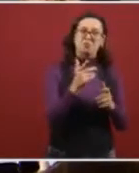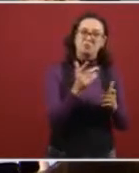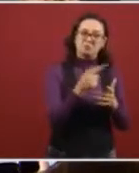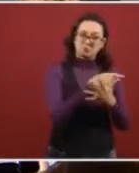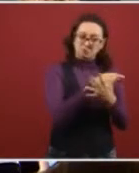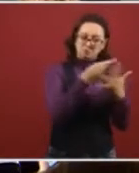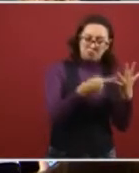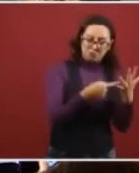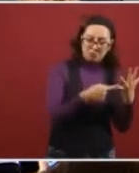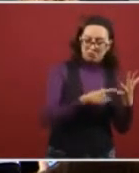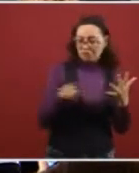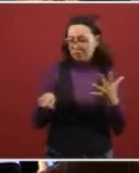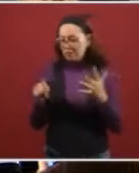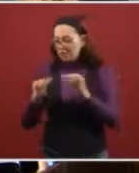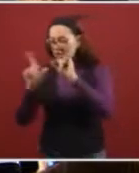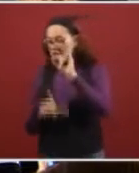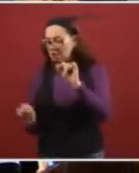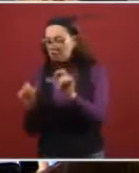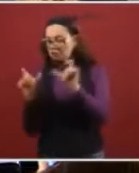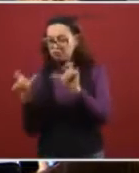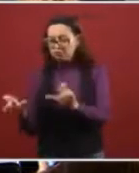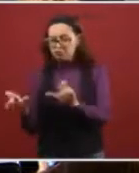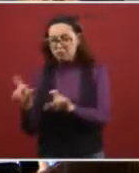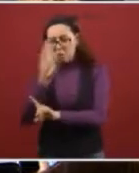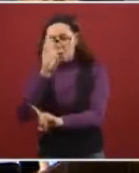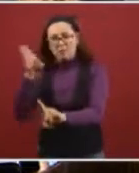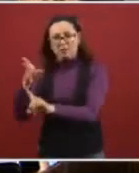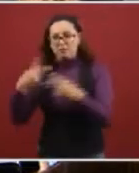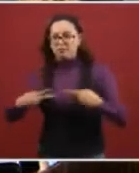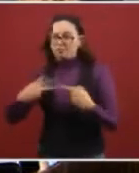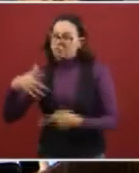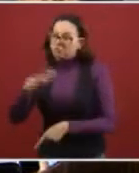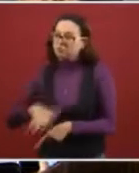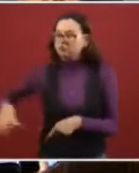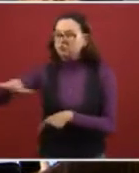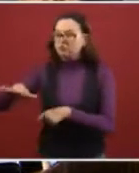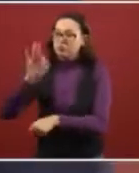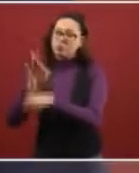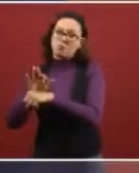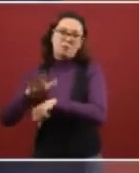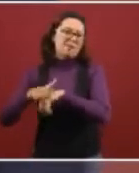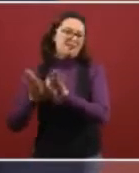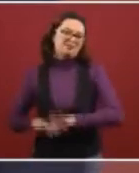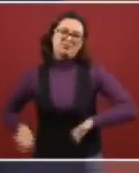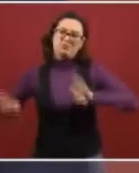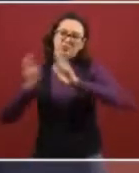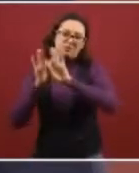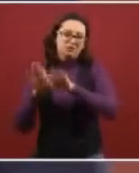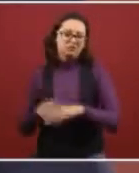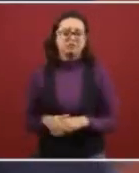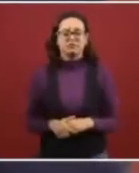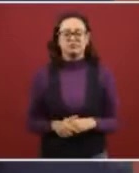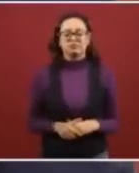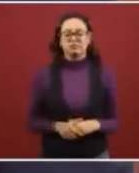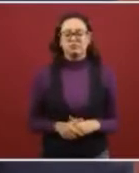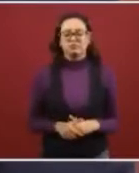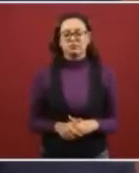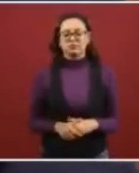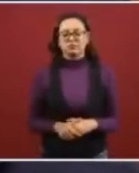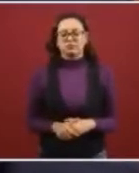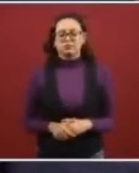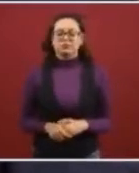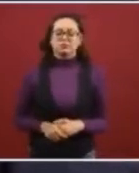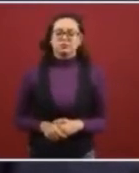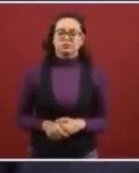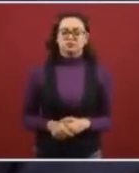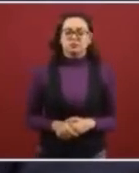their duty a la gente to protect the people la seguridad pública and for public security para nosotros. Is basic. Entonces, for la pregunta, ¿por qué,